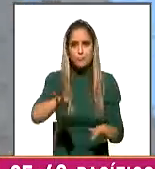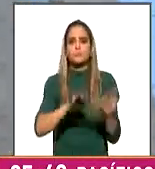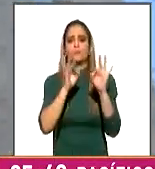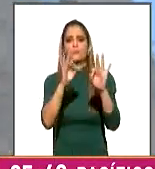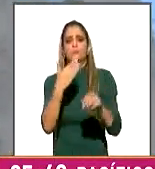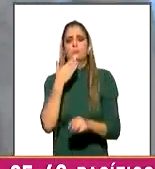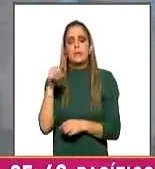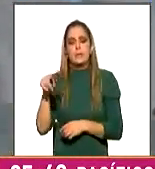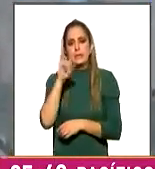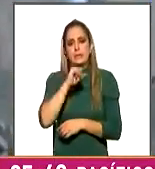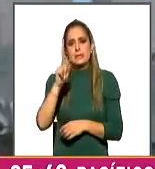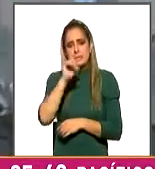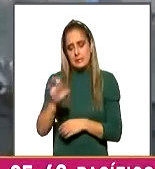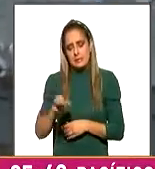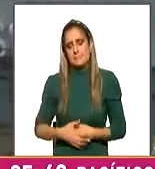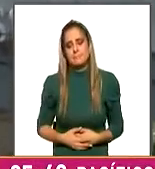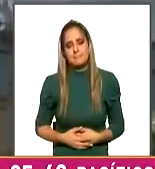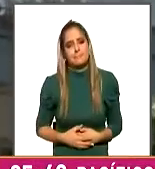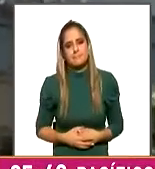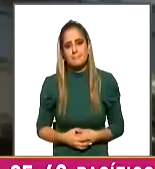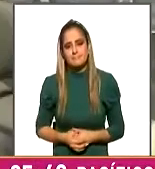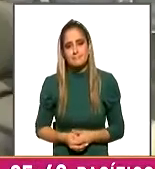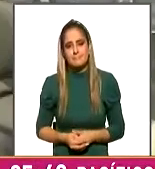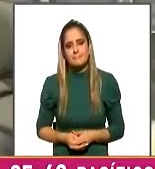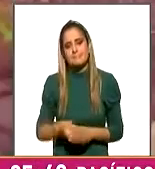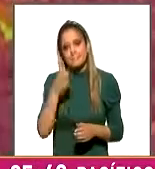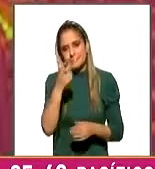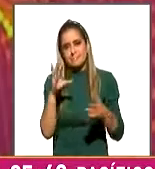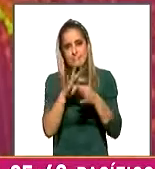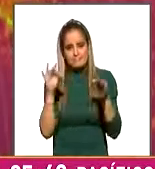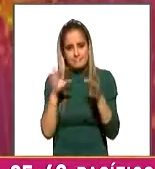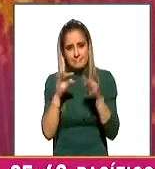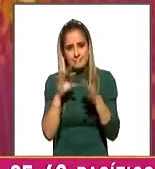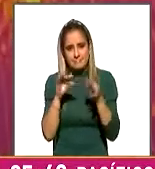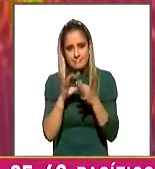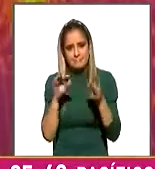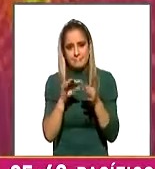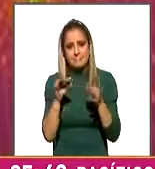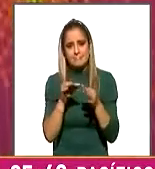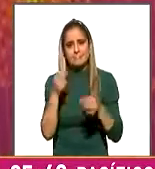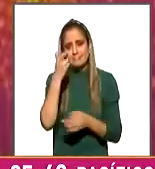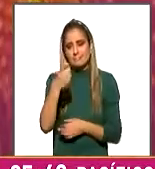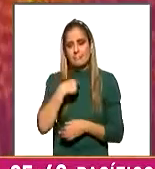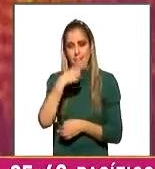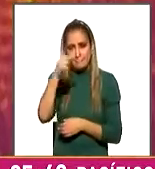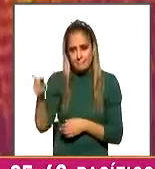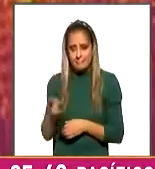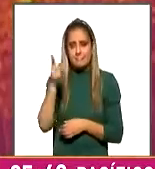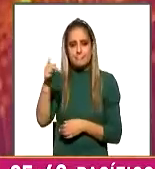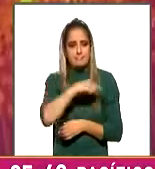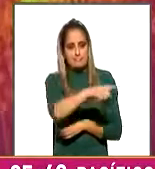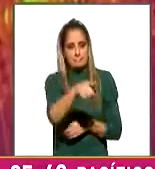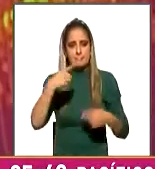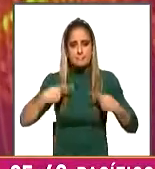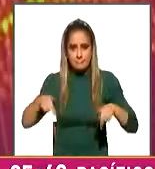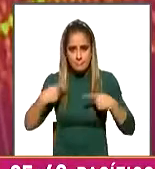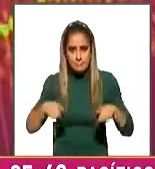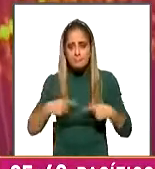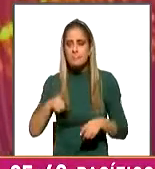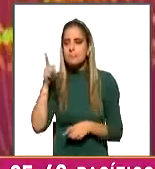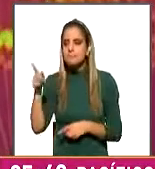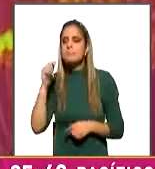pueden ayudar para denunciar falta de equipamiento, falta de mantenimiento, y eso genera condiciones para